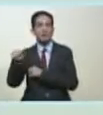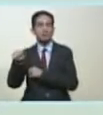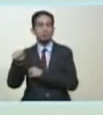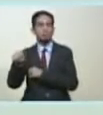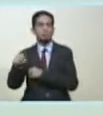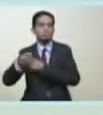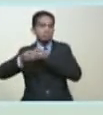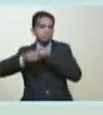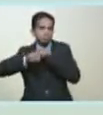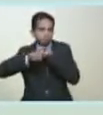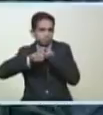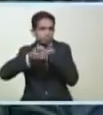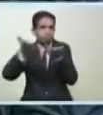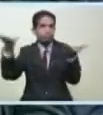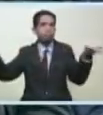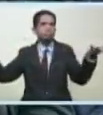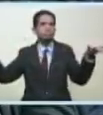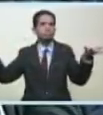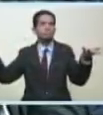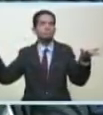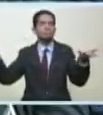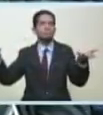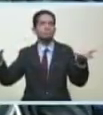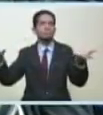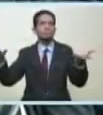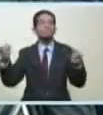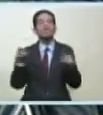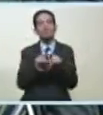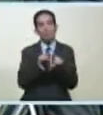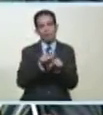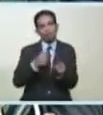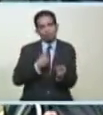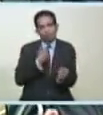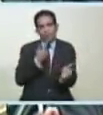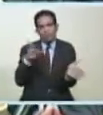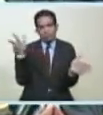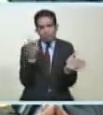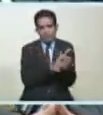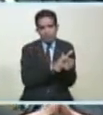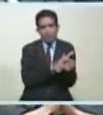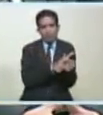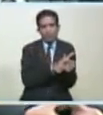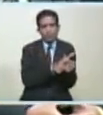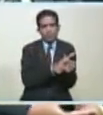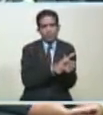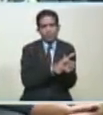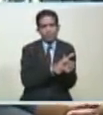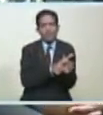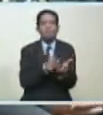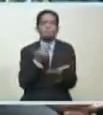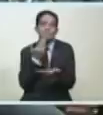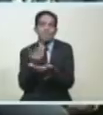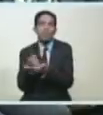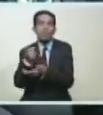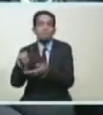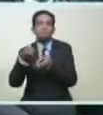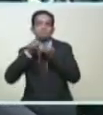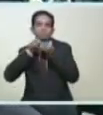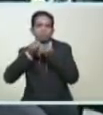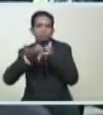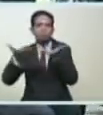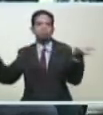Constituyente, con mi aprobación como jefe de Estado, un conjunto de medidas de